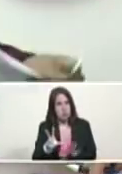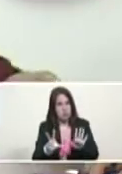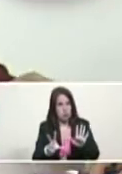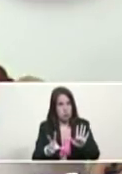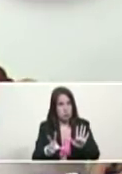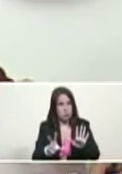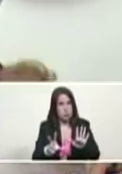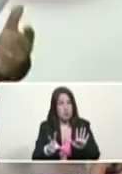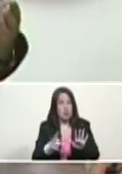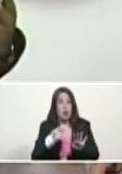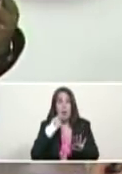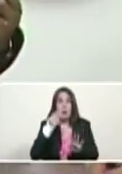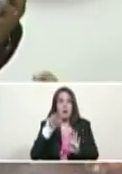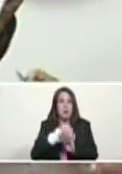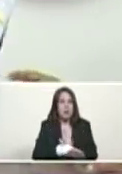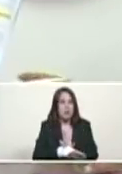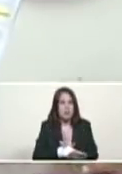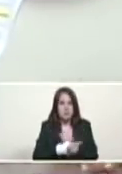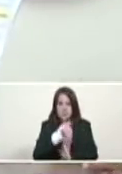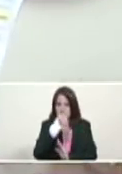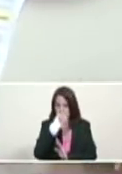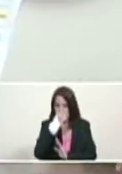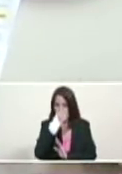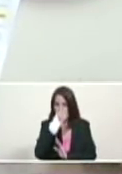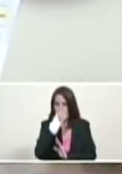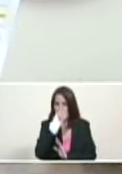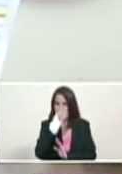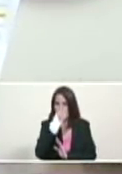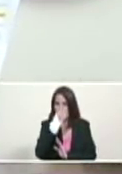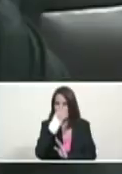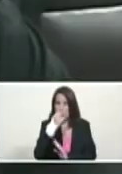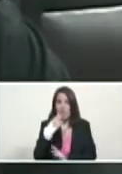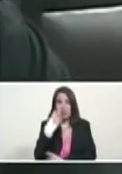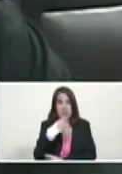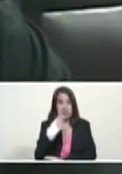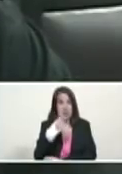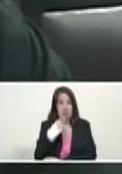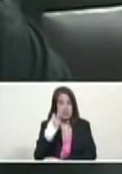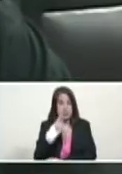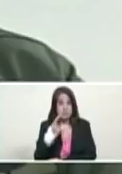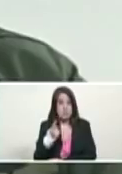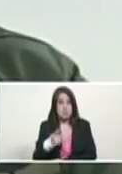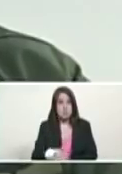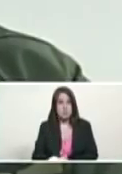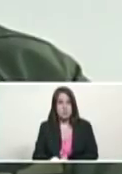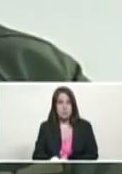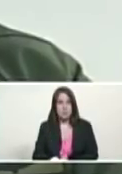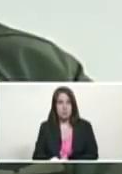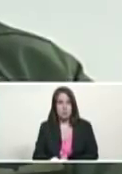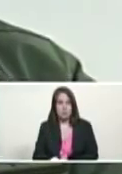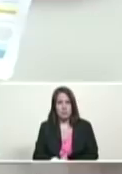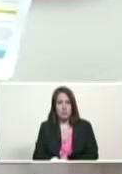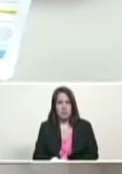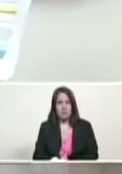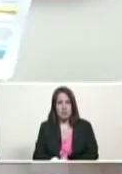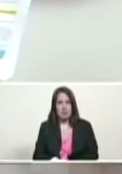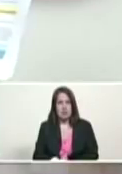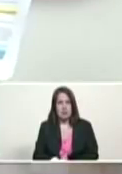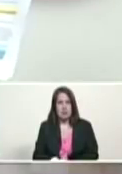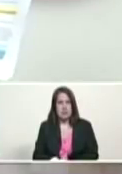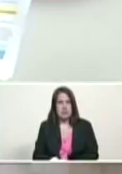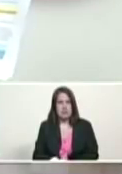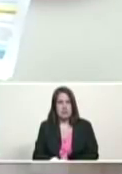New York Times, Trump Reckless Cyber Security Strategy. Dice, la